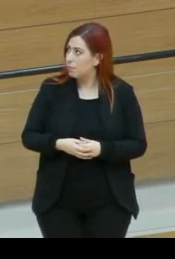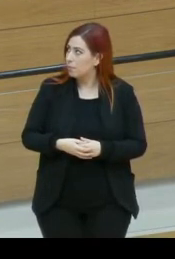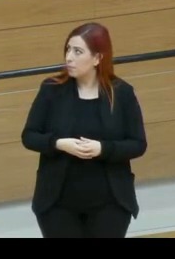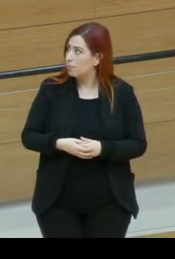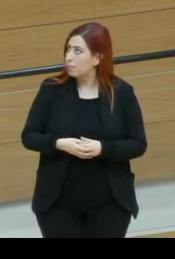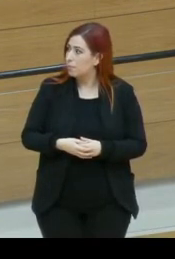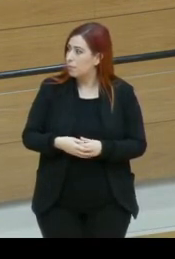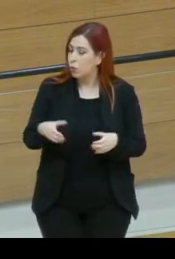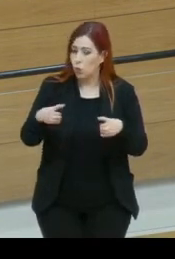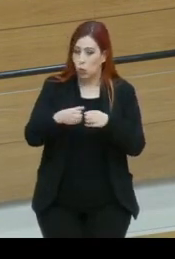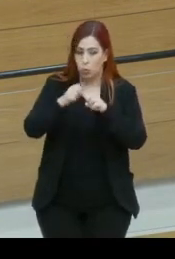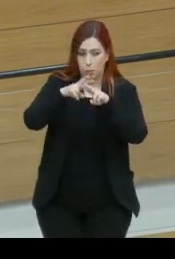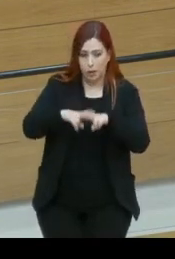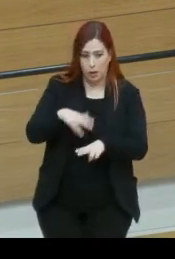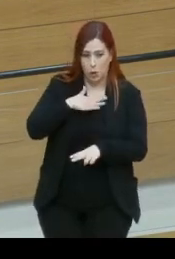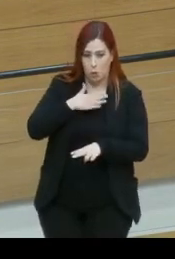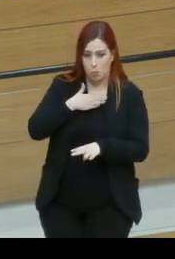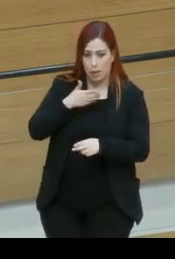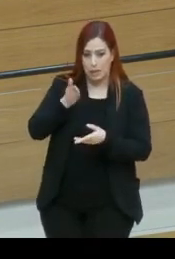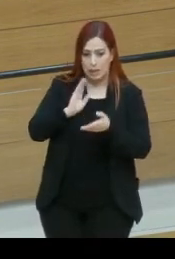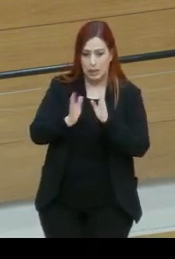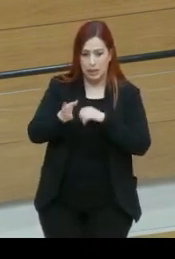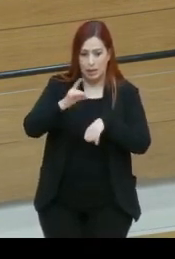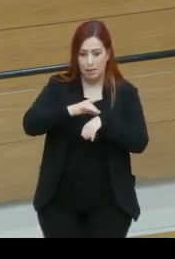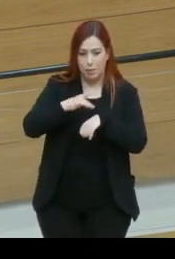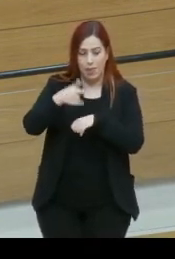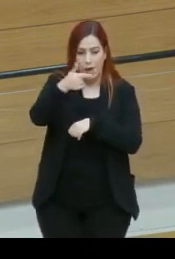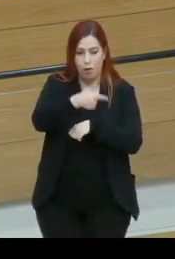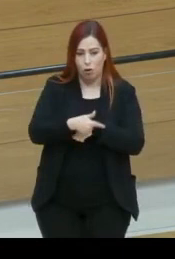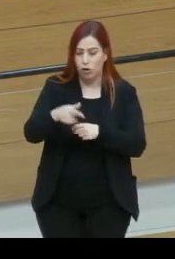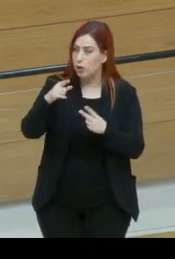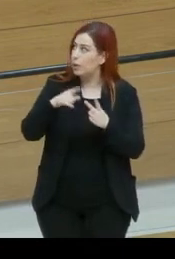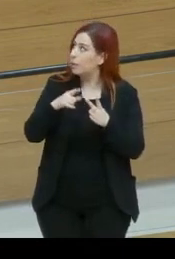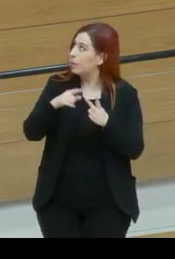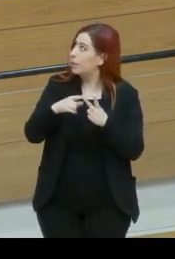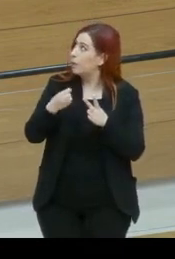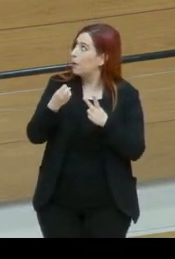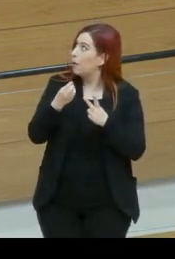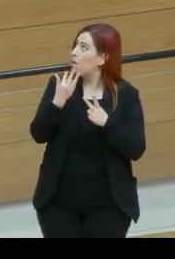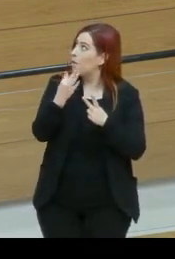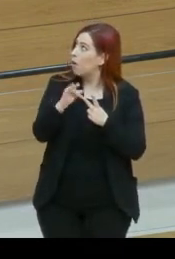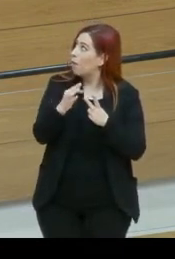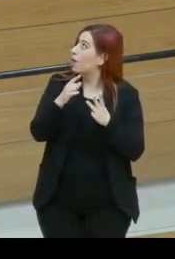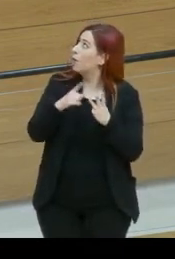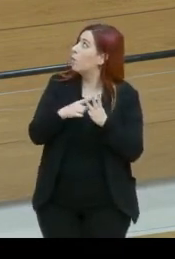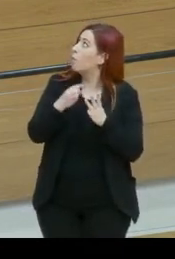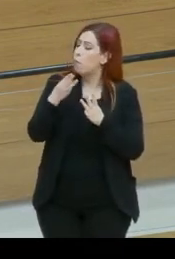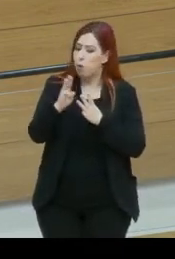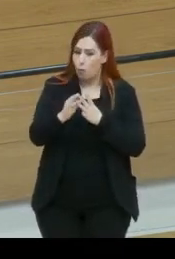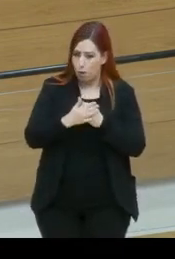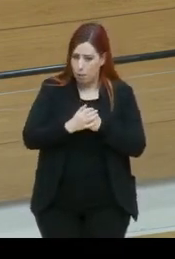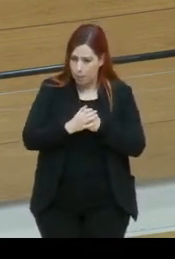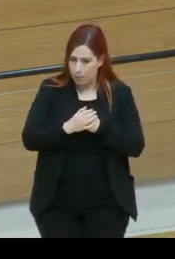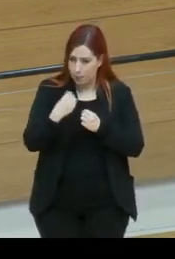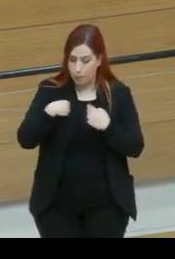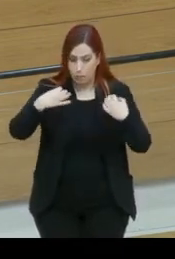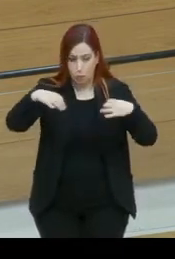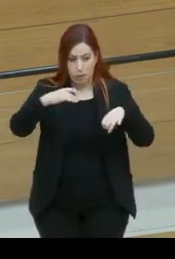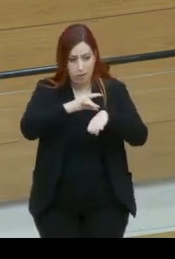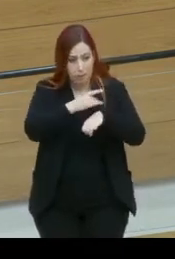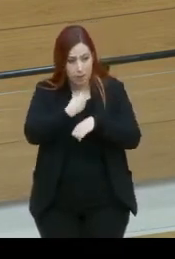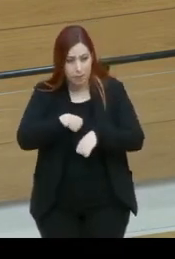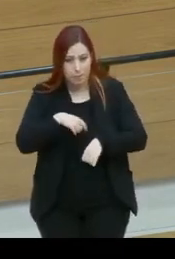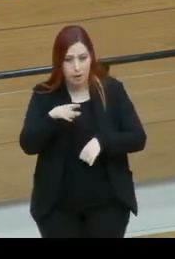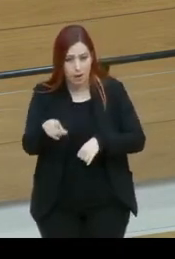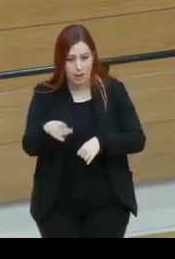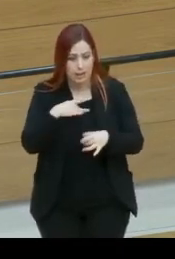en mi grupo de investigación tratamos tanto la enfermedad de Gaucher, la de Fabry y la de Pompe. Normalmente estas enfermedades tienen prácticamente